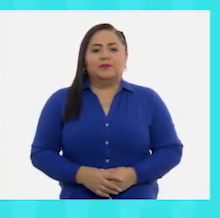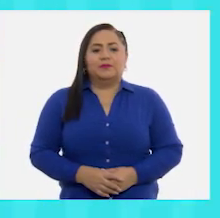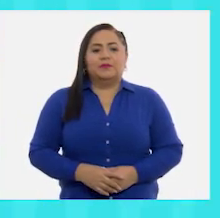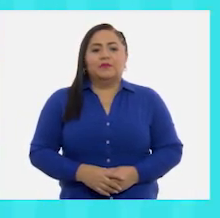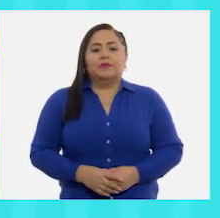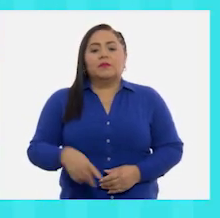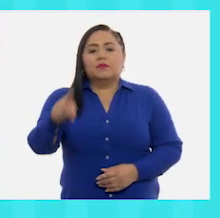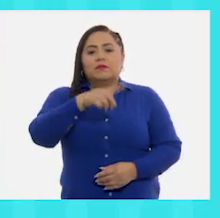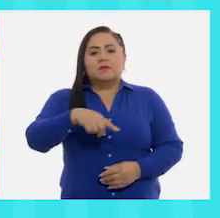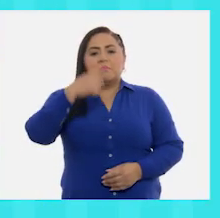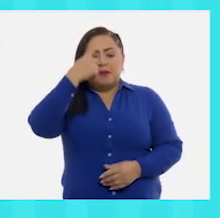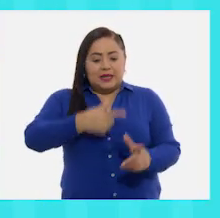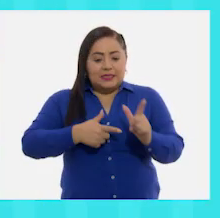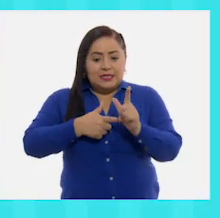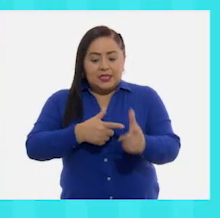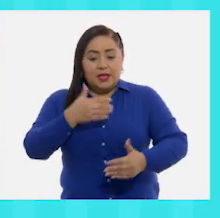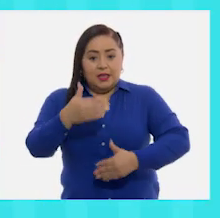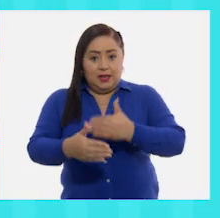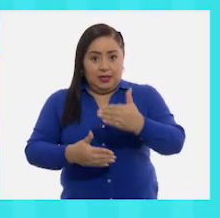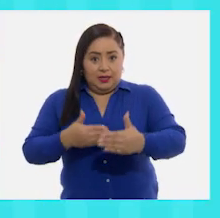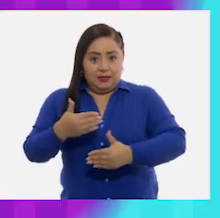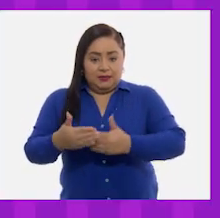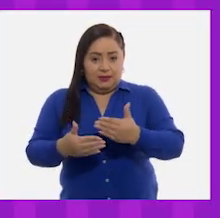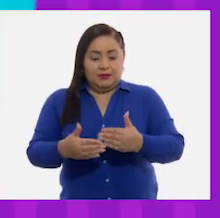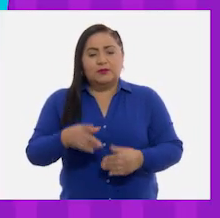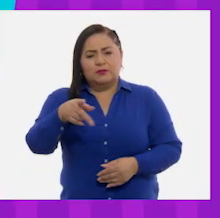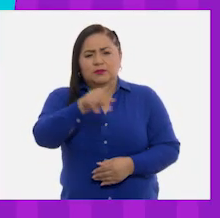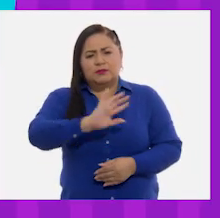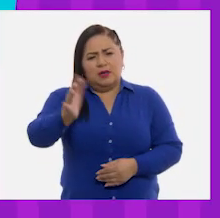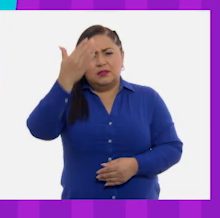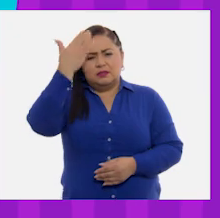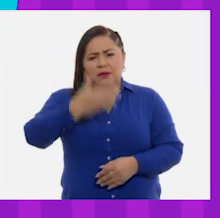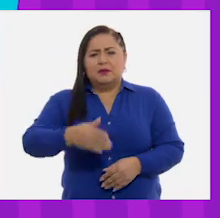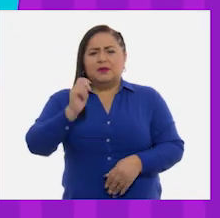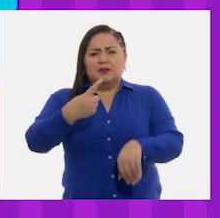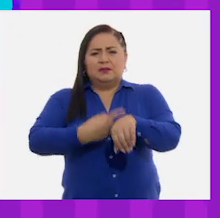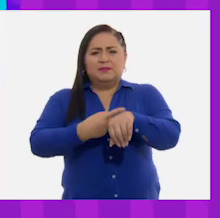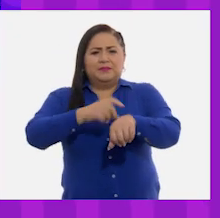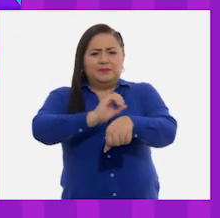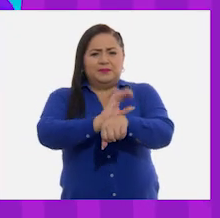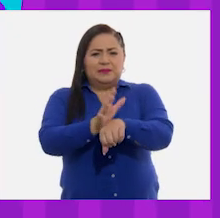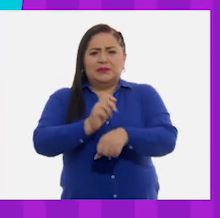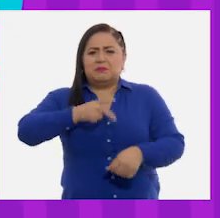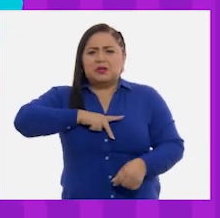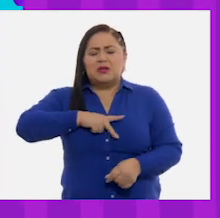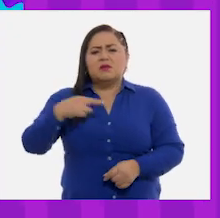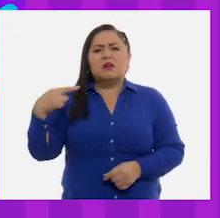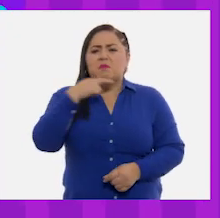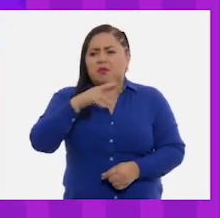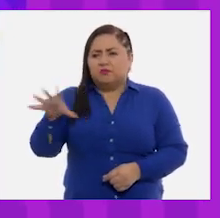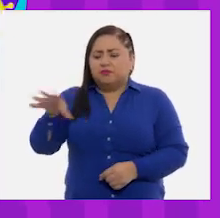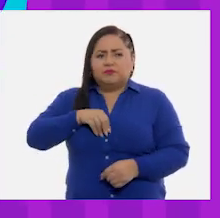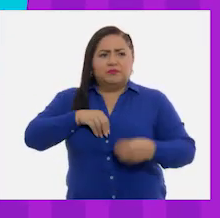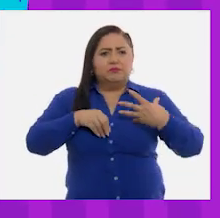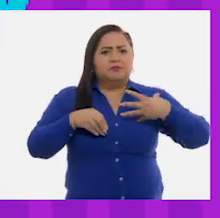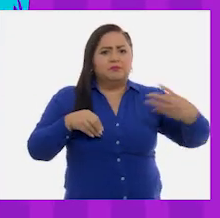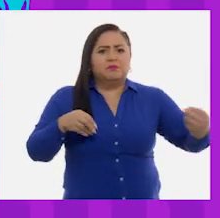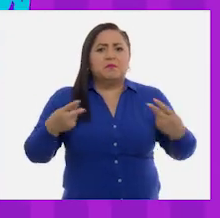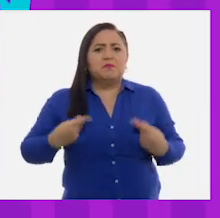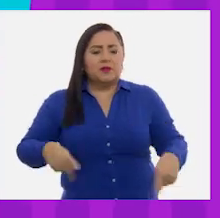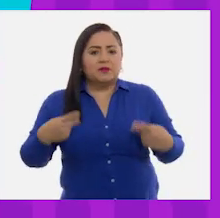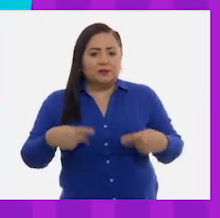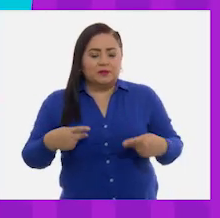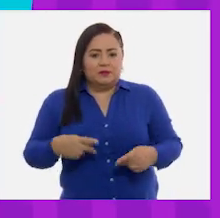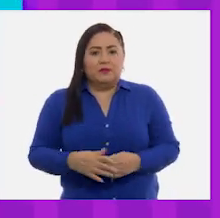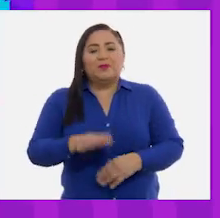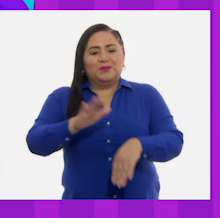Buenas prácticas para seguir adelante. Como todos sabemos, el COVID-19 es un virus que se contagia muy fácilmente entre las